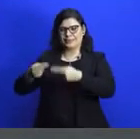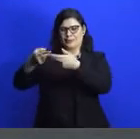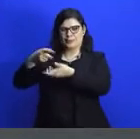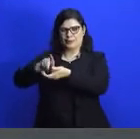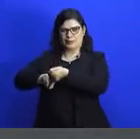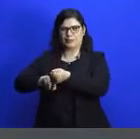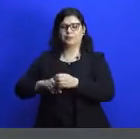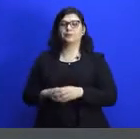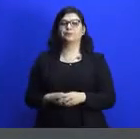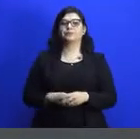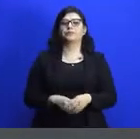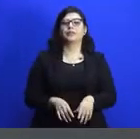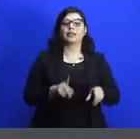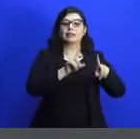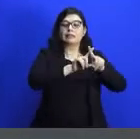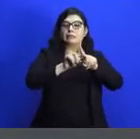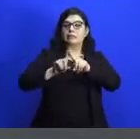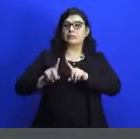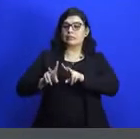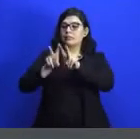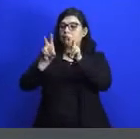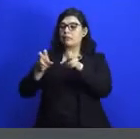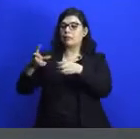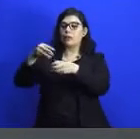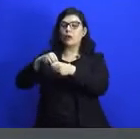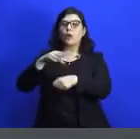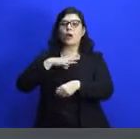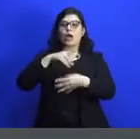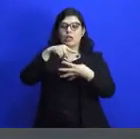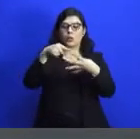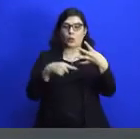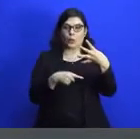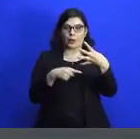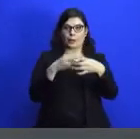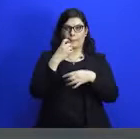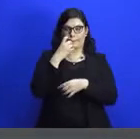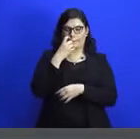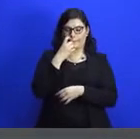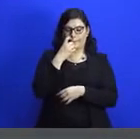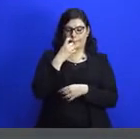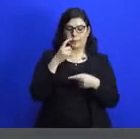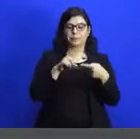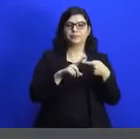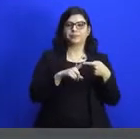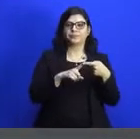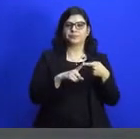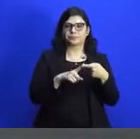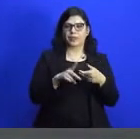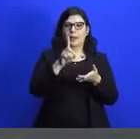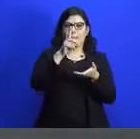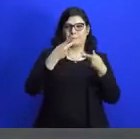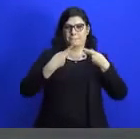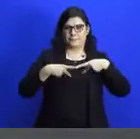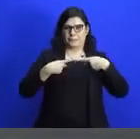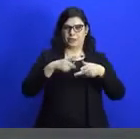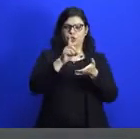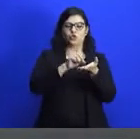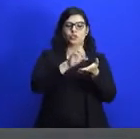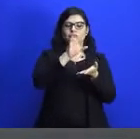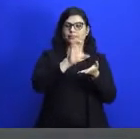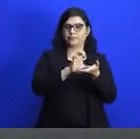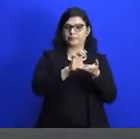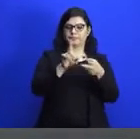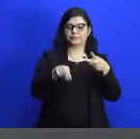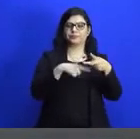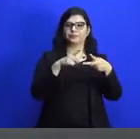de diversidad e inclusión está enfocada en 4 pilares. El primero es talento con discapacidad. El